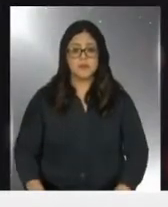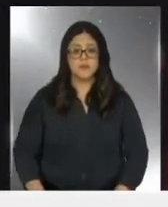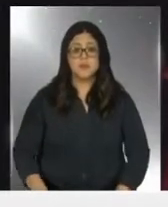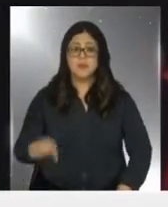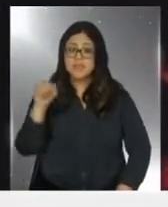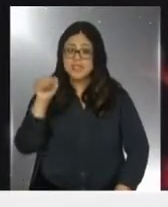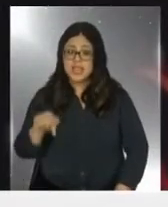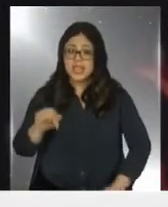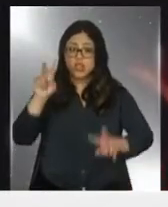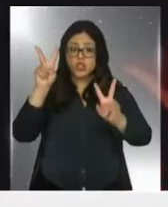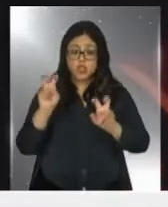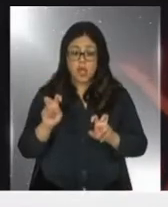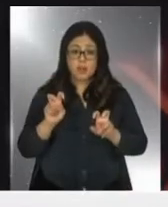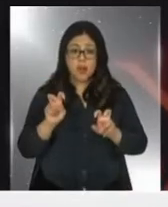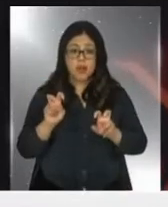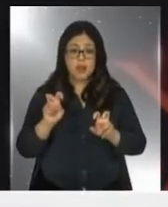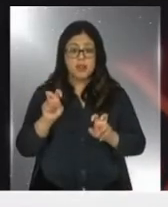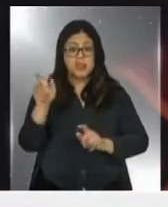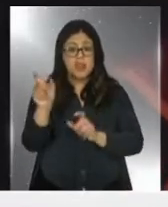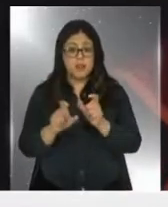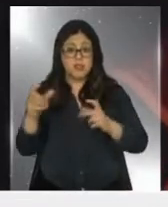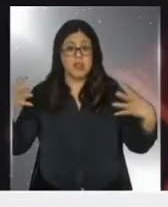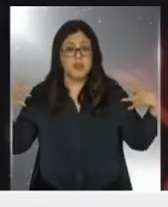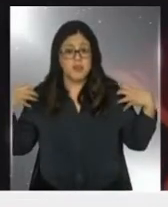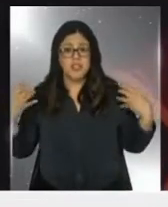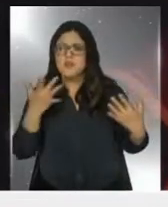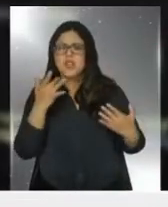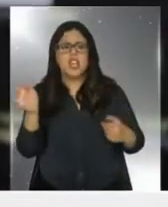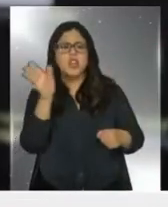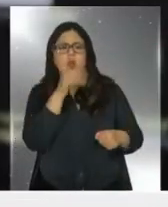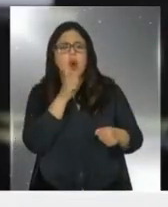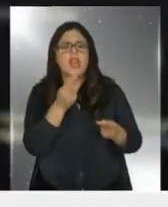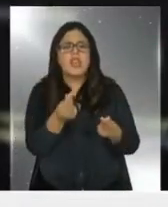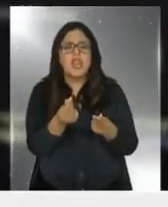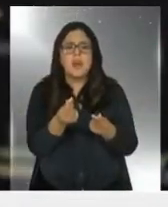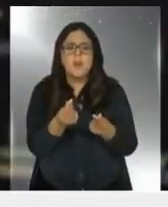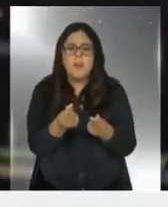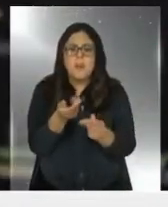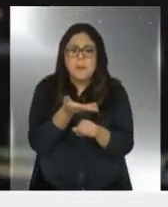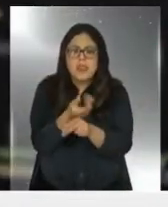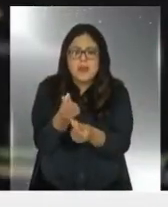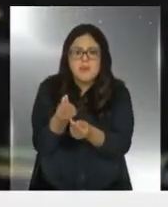¿Quiénes están detrás de este ataque? ¿Y por qué no piden recompensas monetarias?